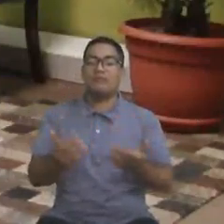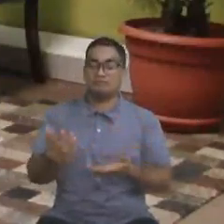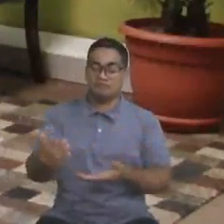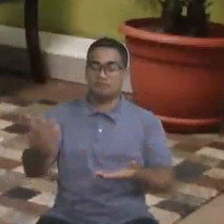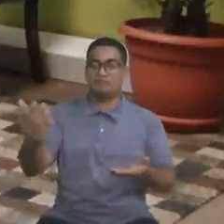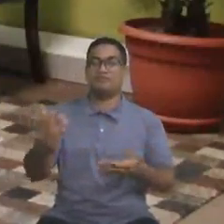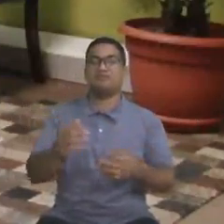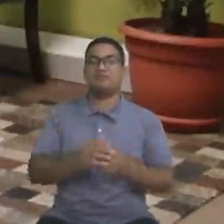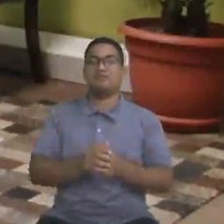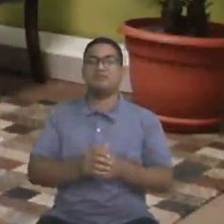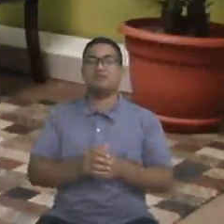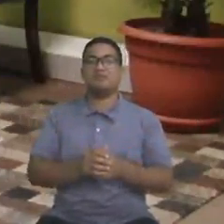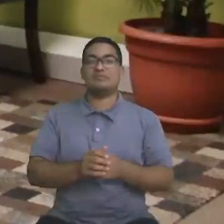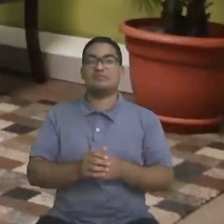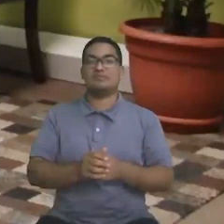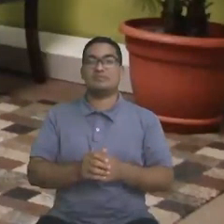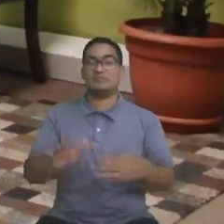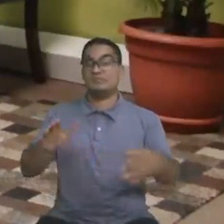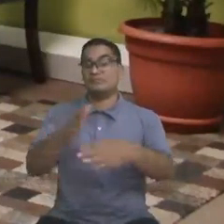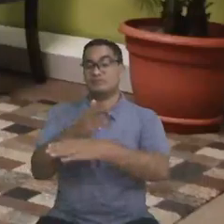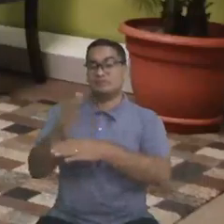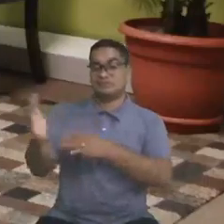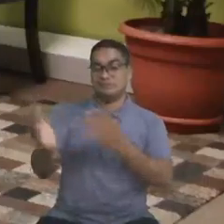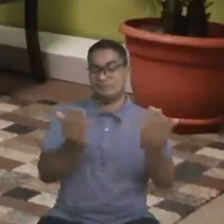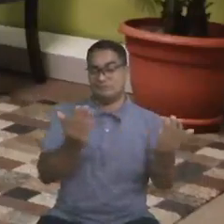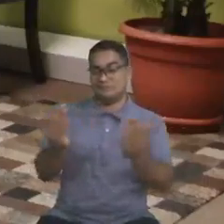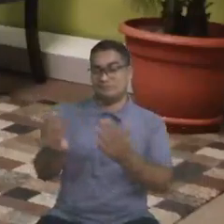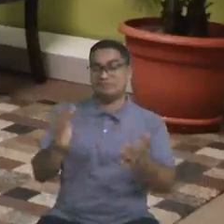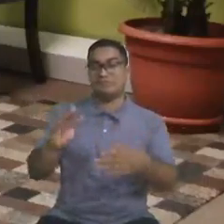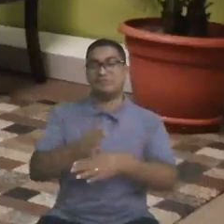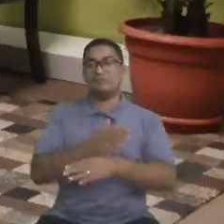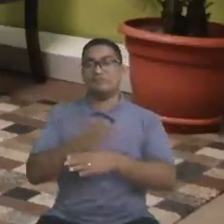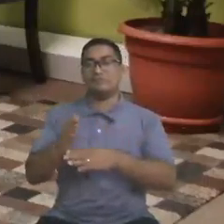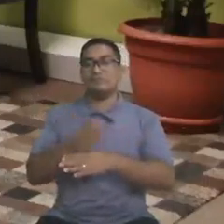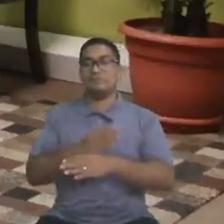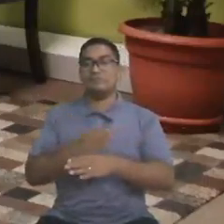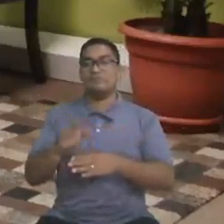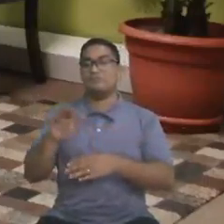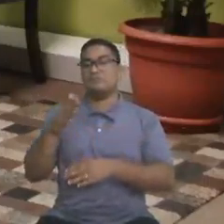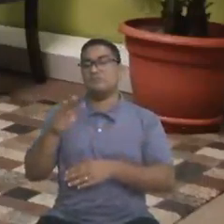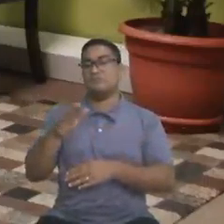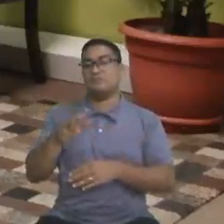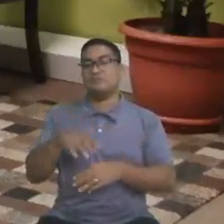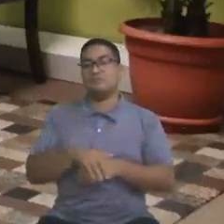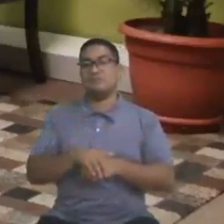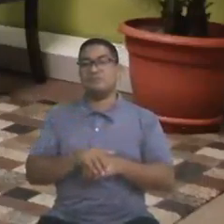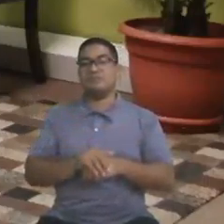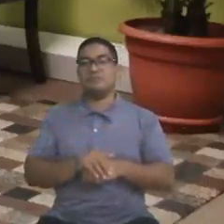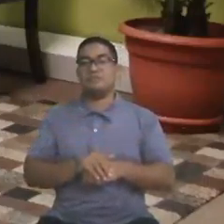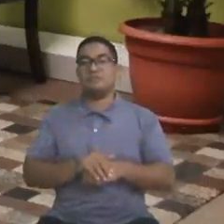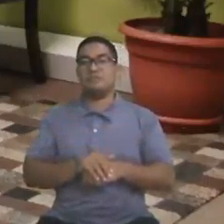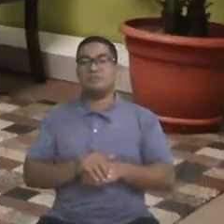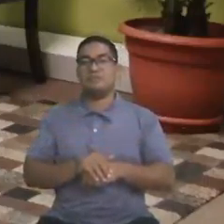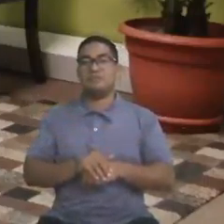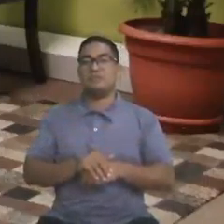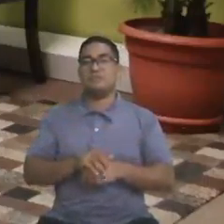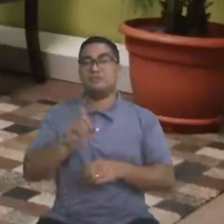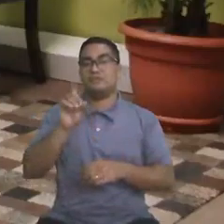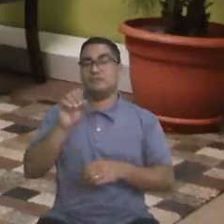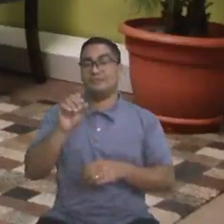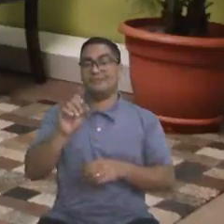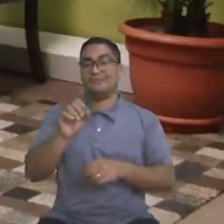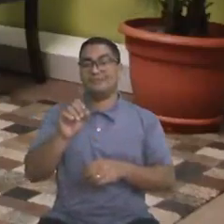las recomendaciones de la alimentación. Pero hablemos, licenciada, del peso y talla, ya hablamos del niño de 1 año, hablemos del 2 años, cuánto debe